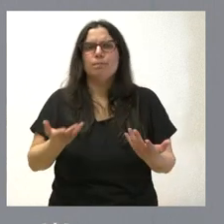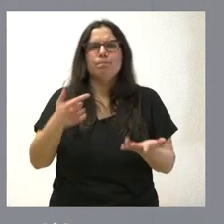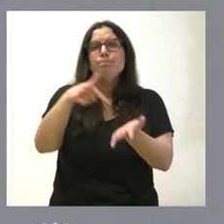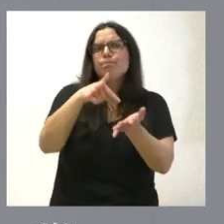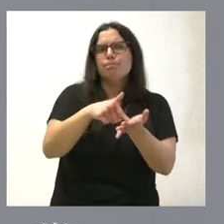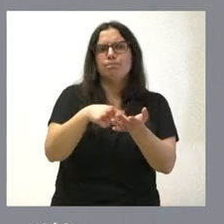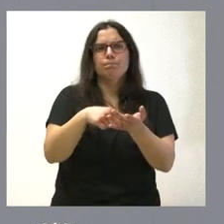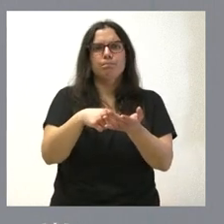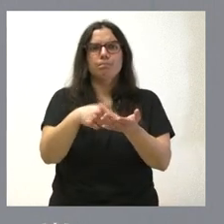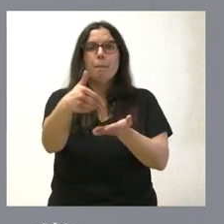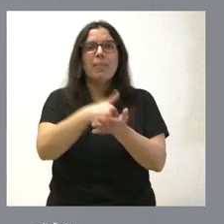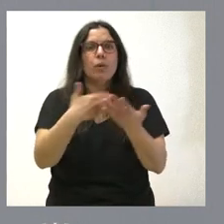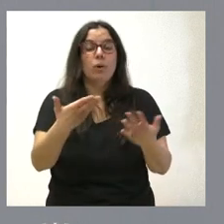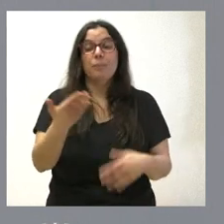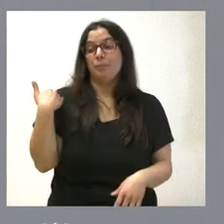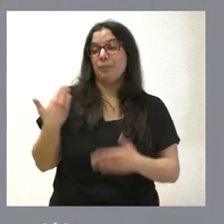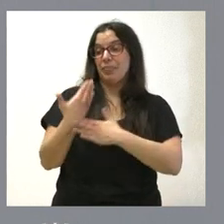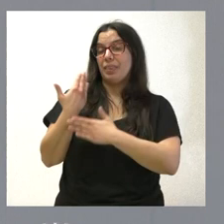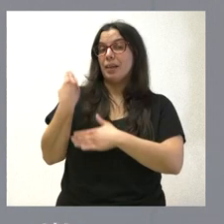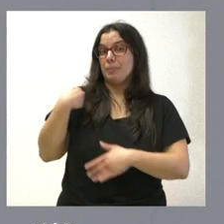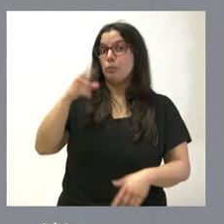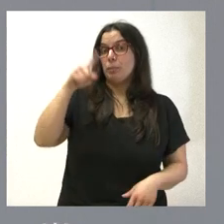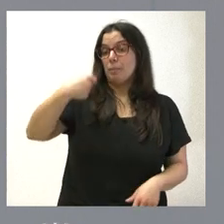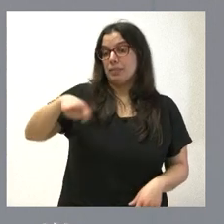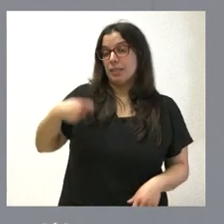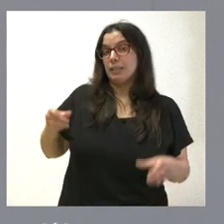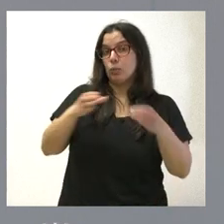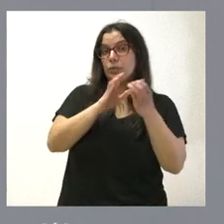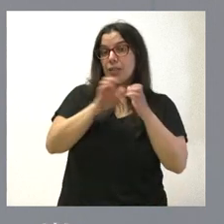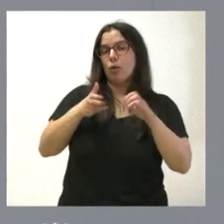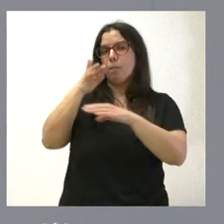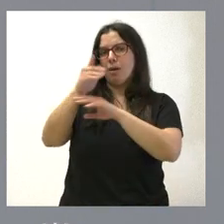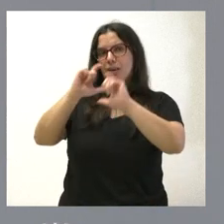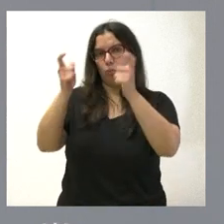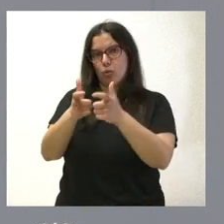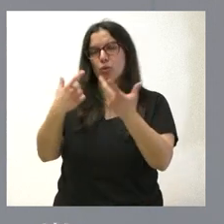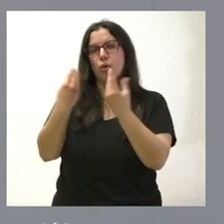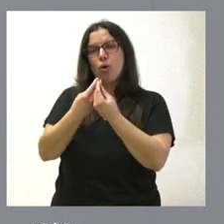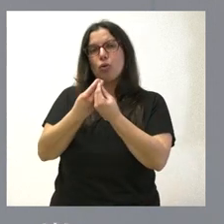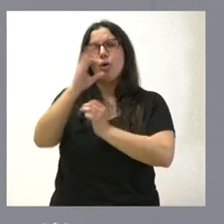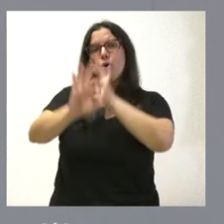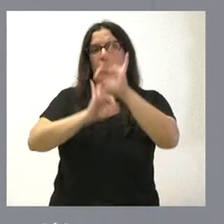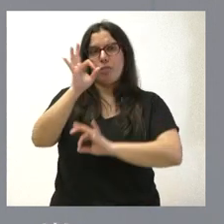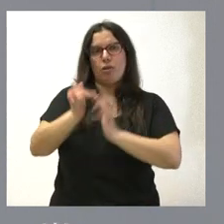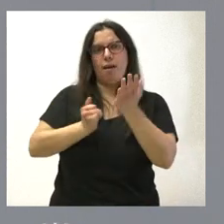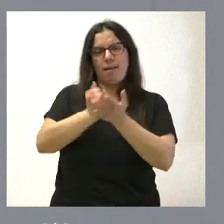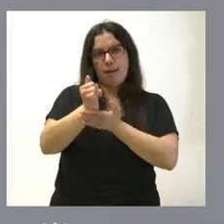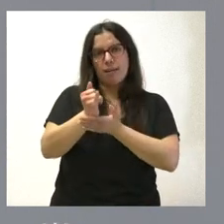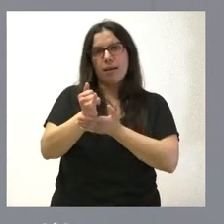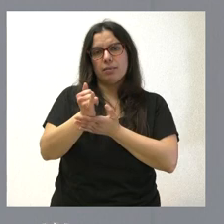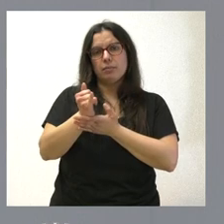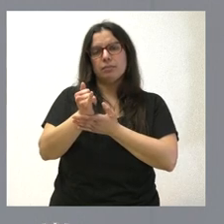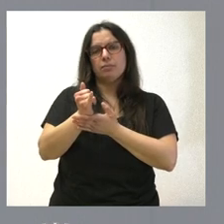reivindicaciones Hace unos días también el propio presidente de la junta de Castilla León se reunió con las organizaciones agrarias en el